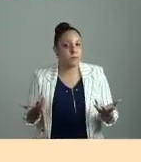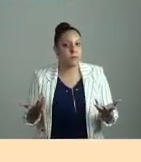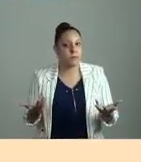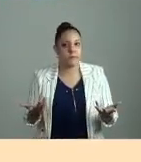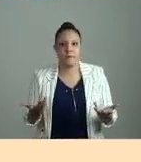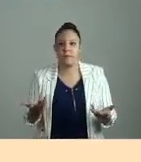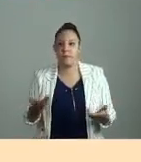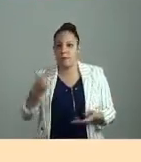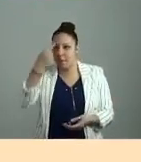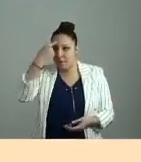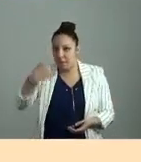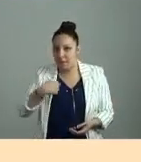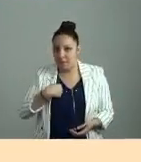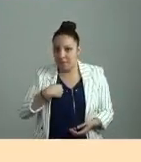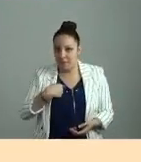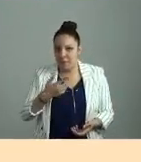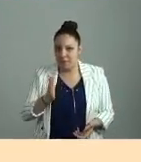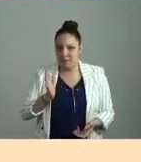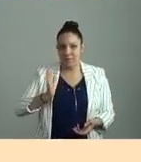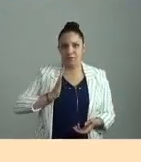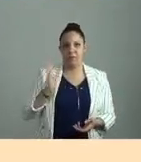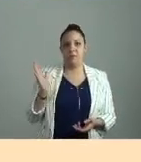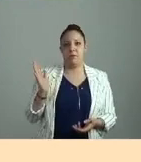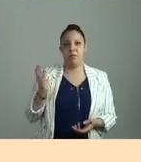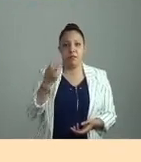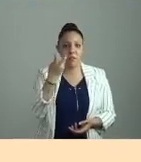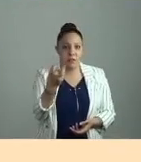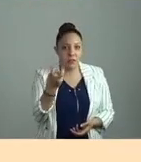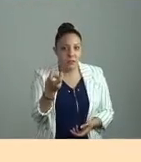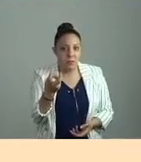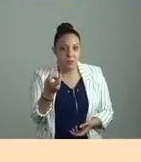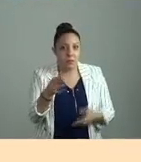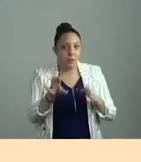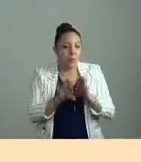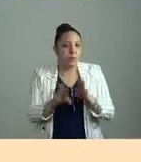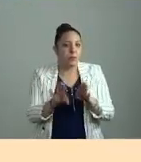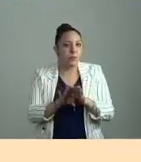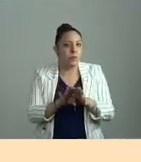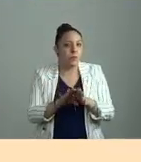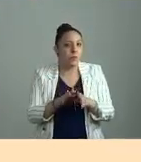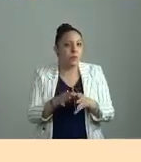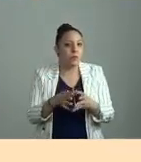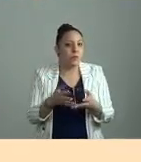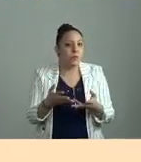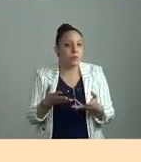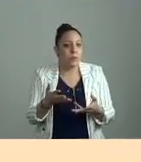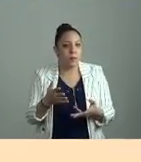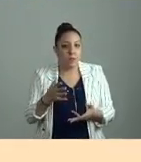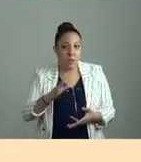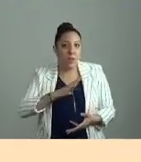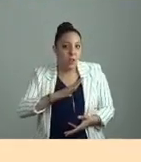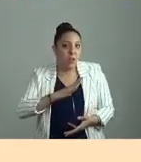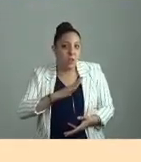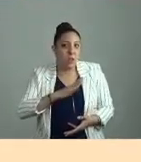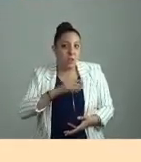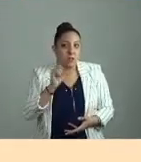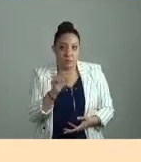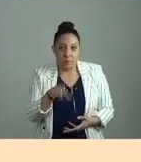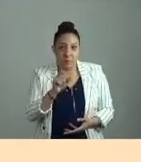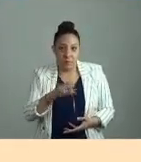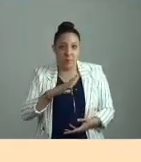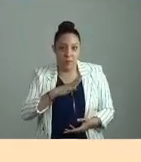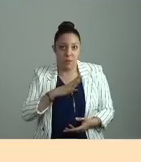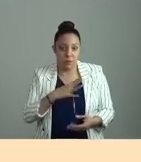descubrir no los régimen comunitario todavía existente no es